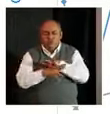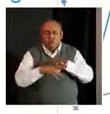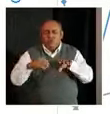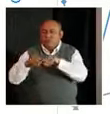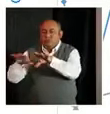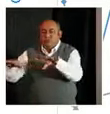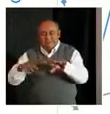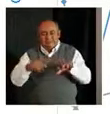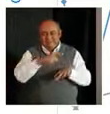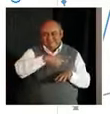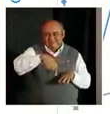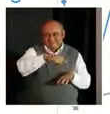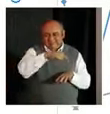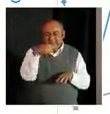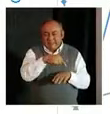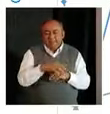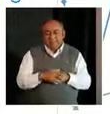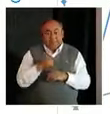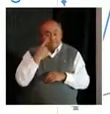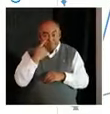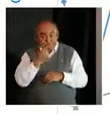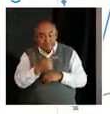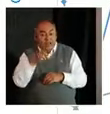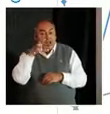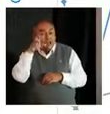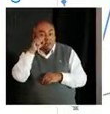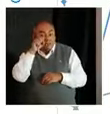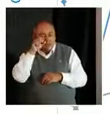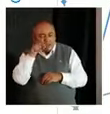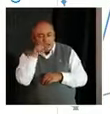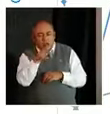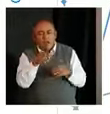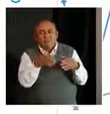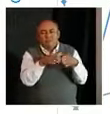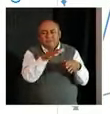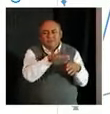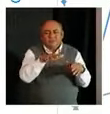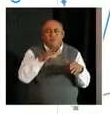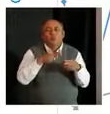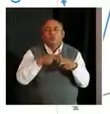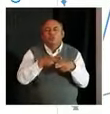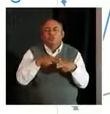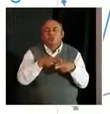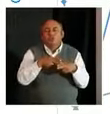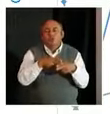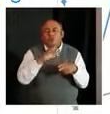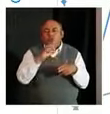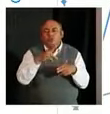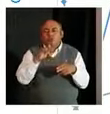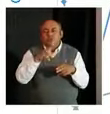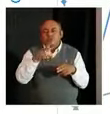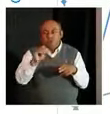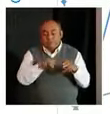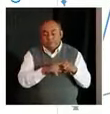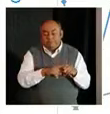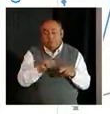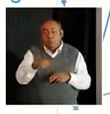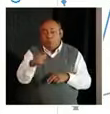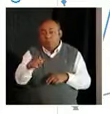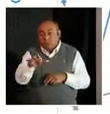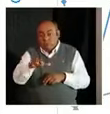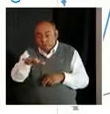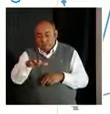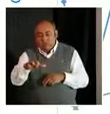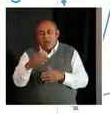En el color anaranjado vemos la presa El Cuchillo, en el color azul celeste es